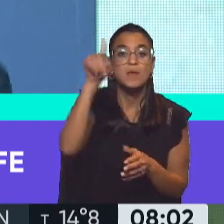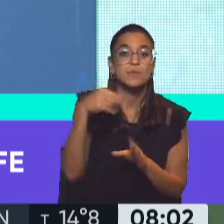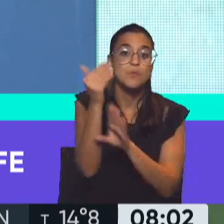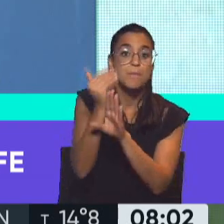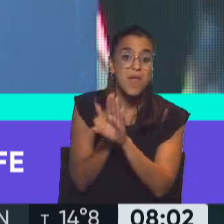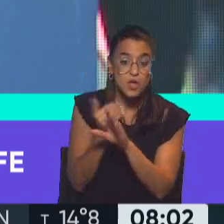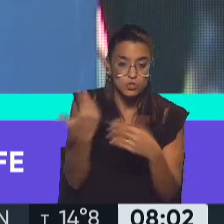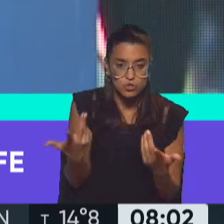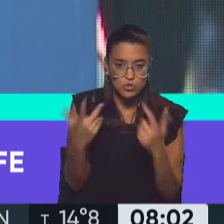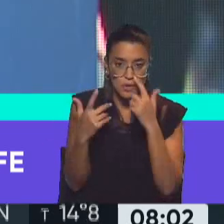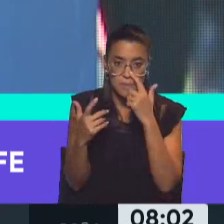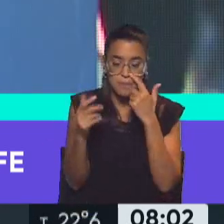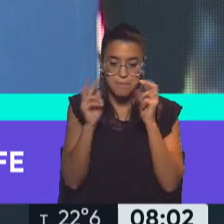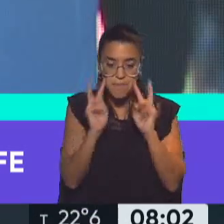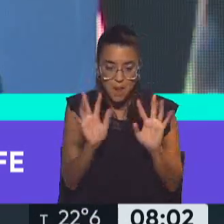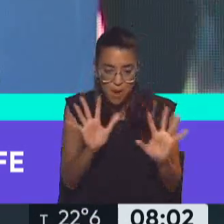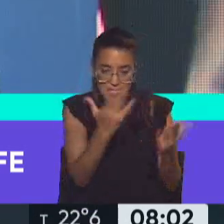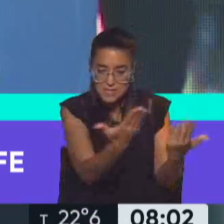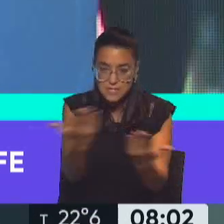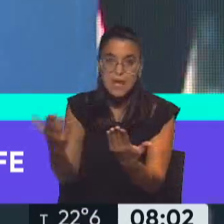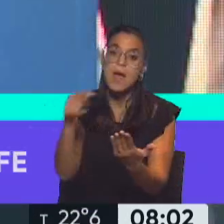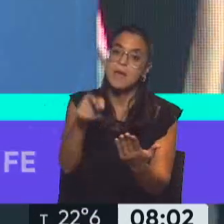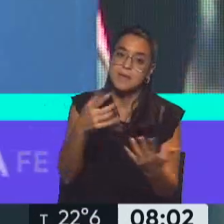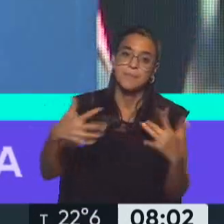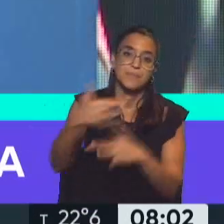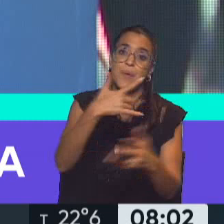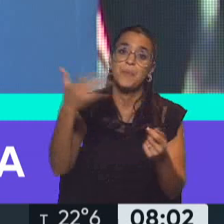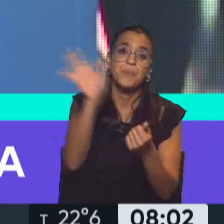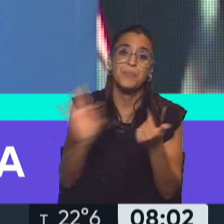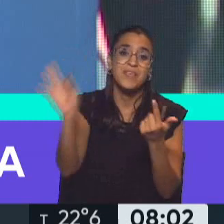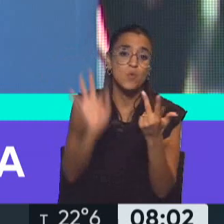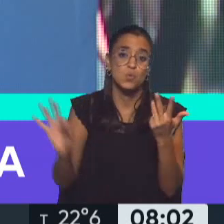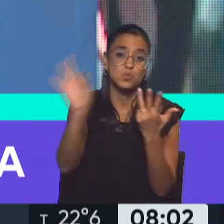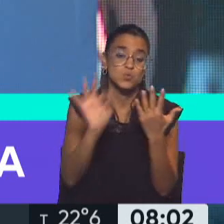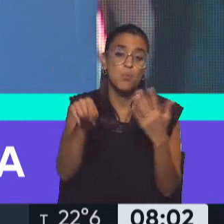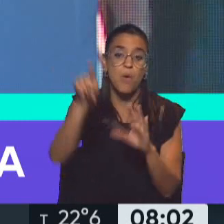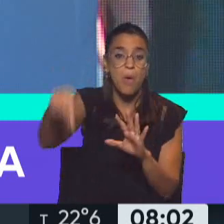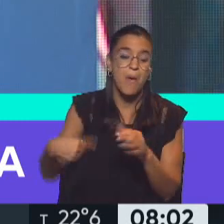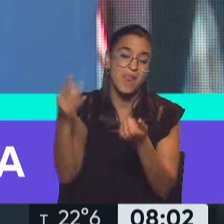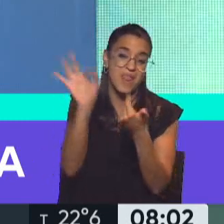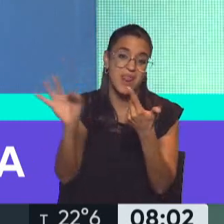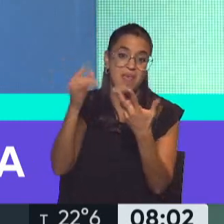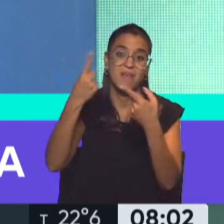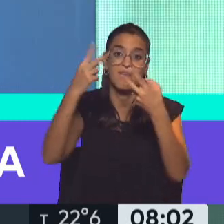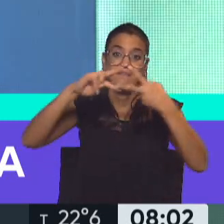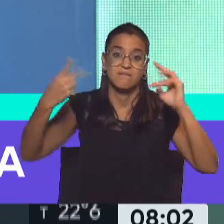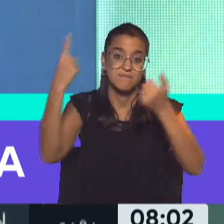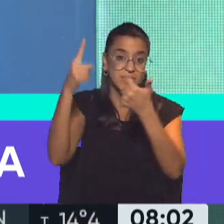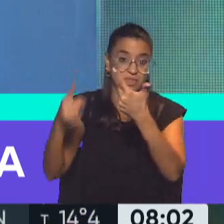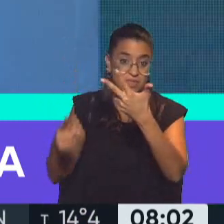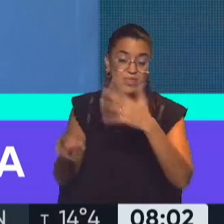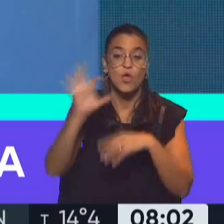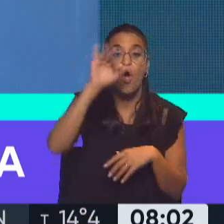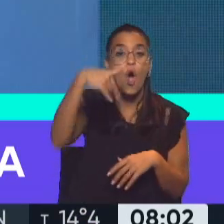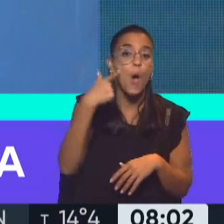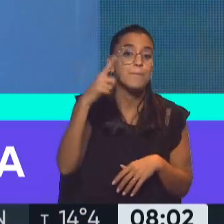40%, cuando todo ponemos sobre la mesa, ahí está circulando virus donde se pueden generar variantes. Con respecto a Omicron, está claro que es